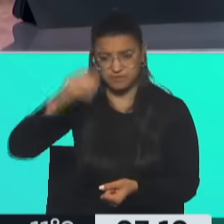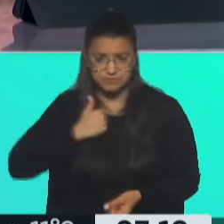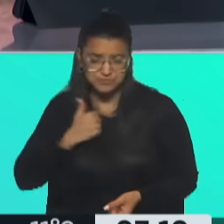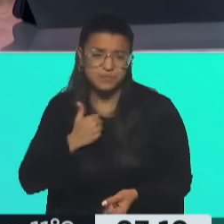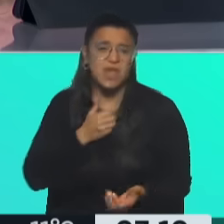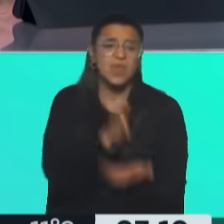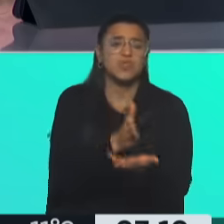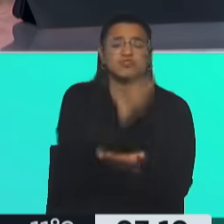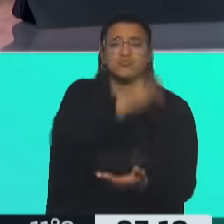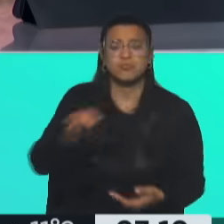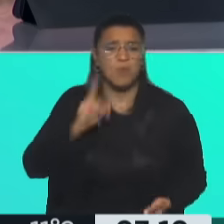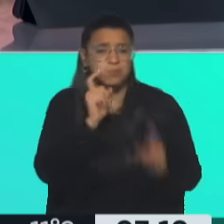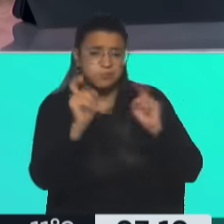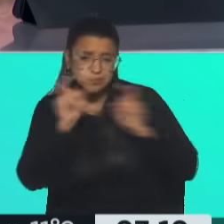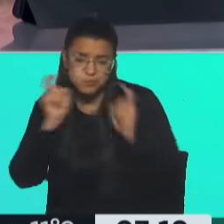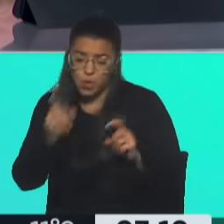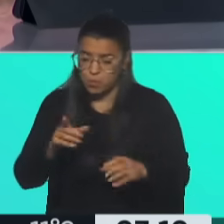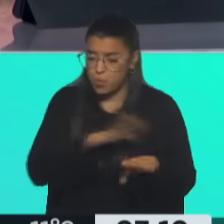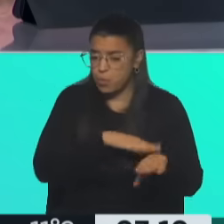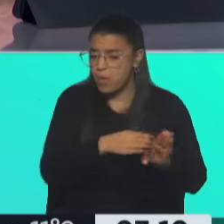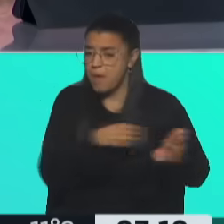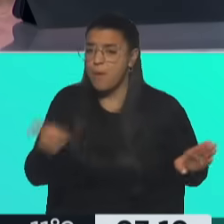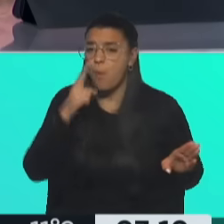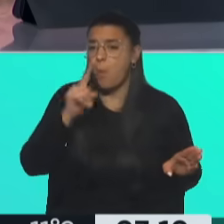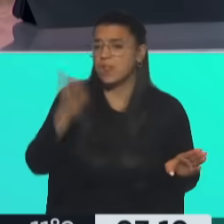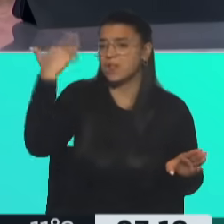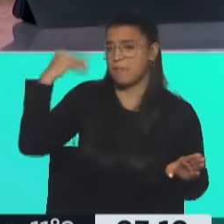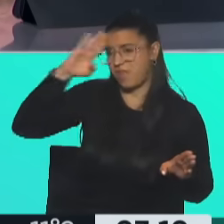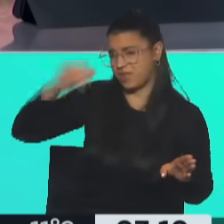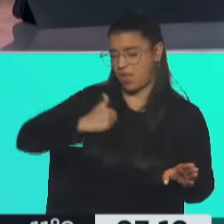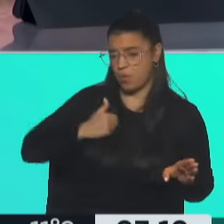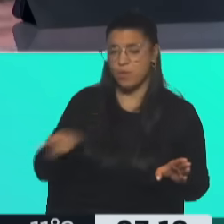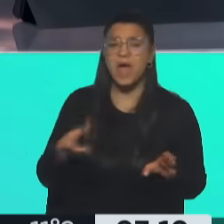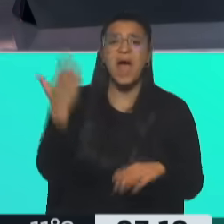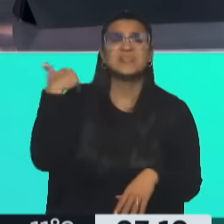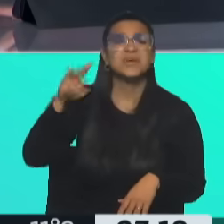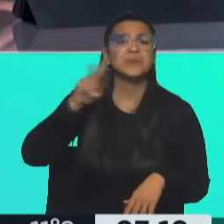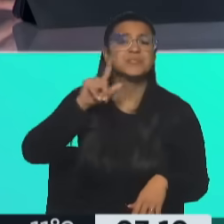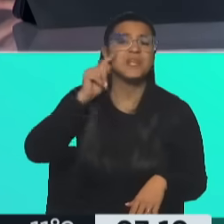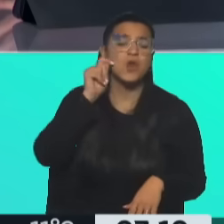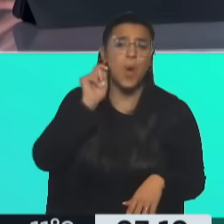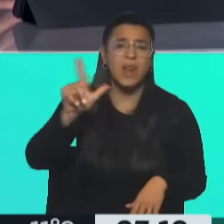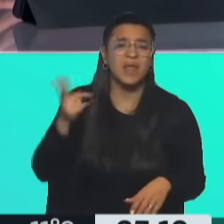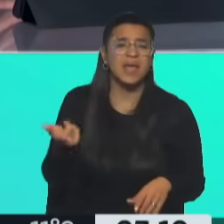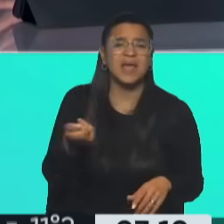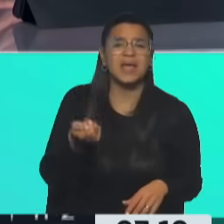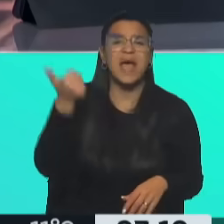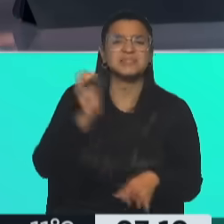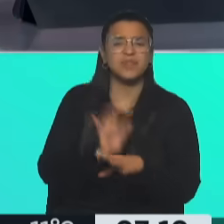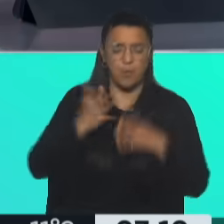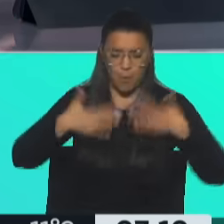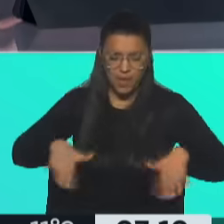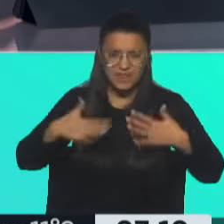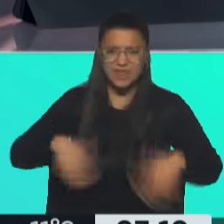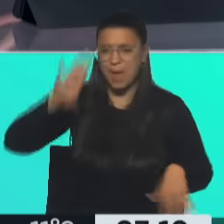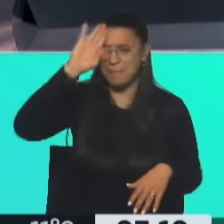quienes violaron los Derechos Humanos durante la última dictadura militar hay que decir además que ayer Victoria villarroel aparecía casi vestida como militar